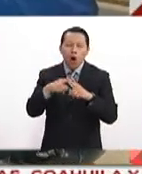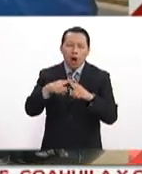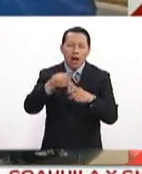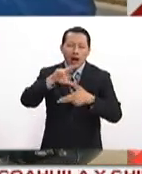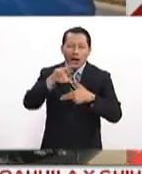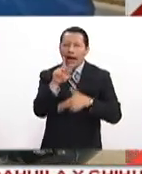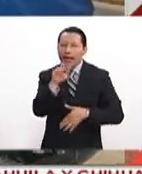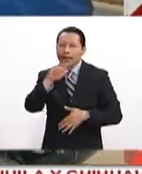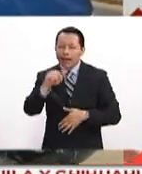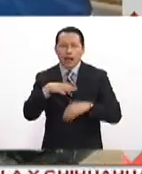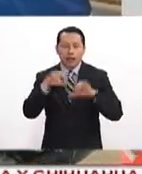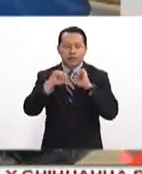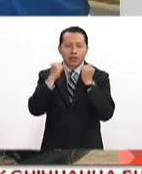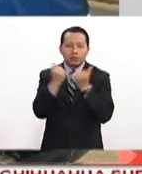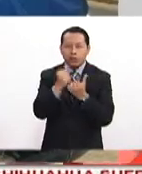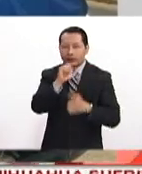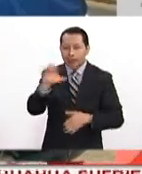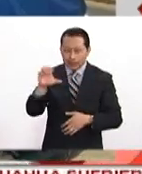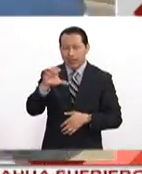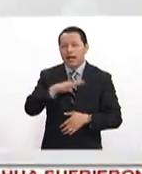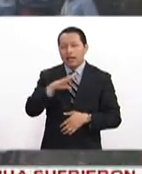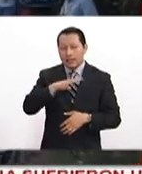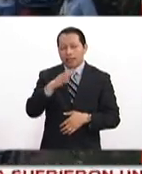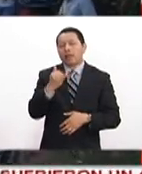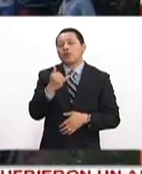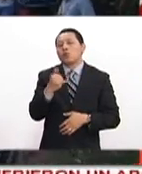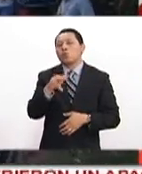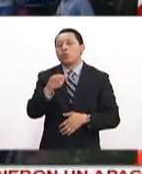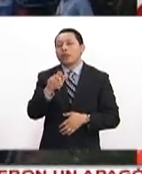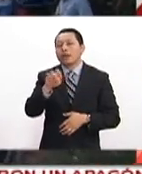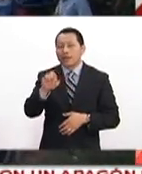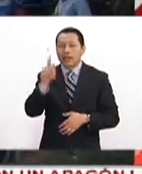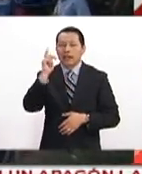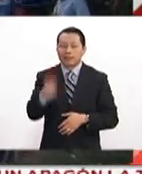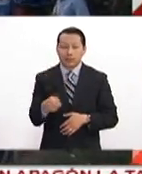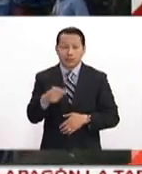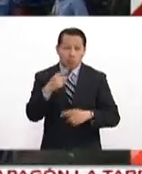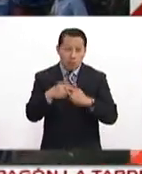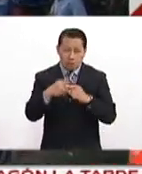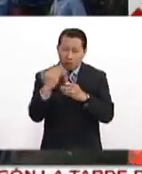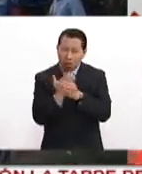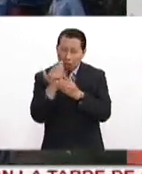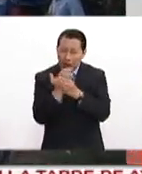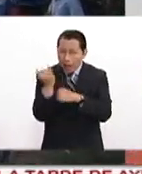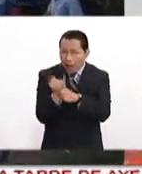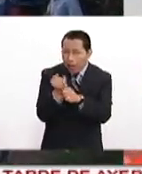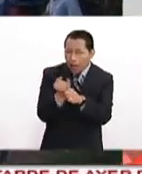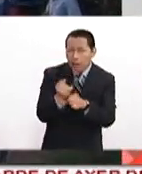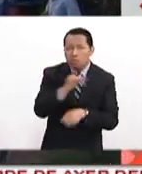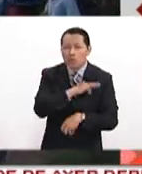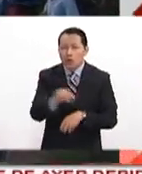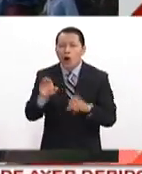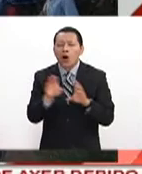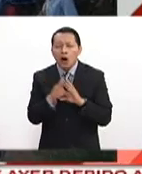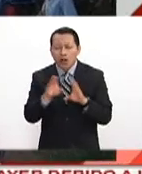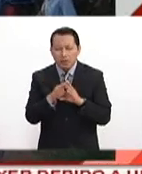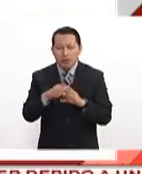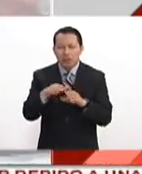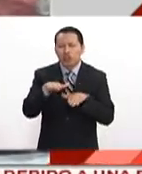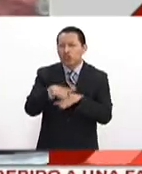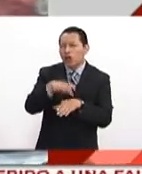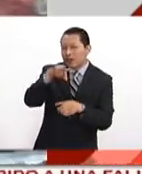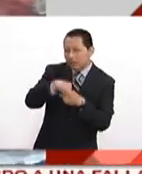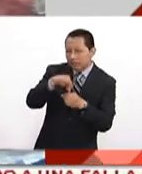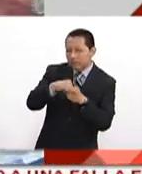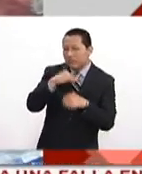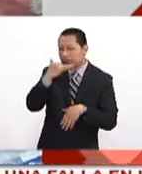de una asociación civil denominada Yúnete. La carpeta es por posibles hechos constitutivos de delito en materia electoral. Ante